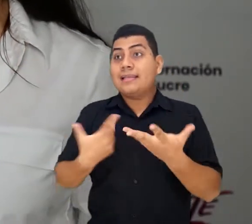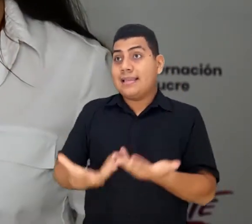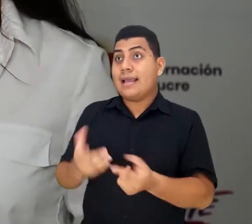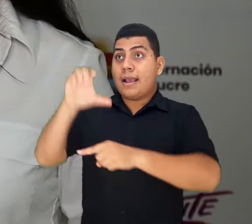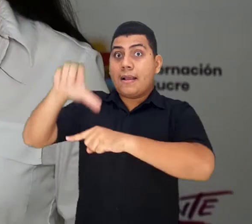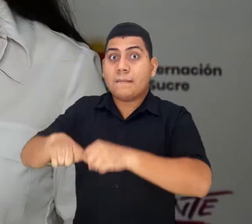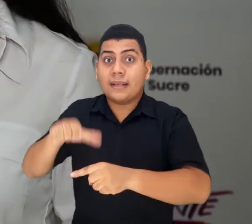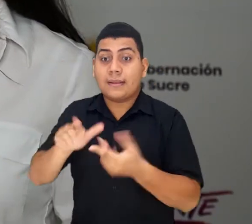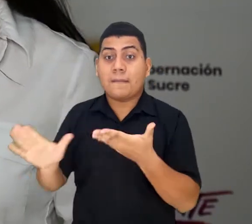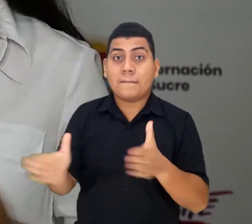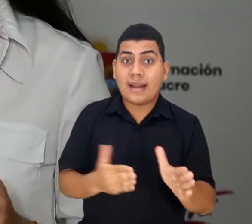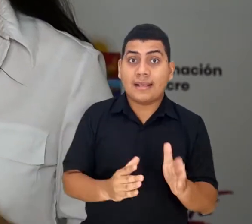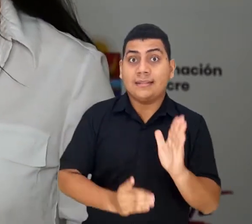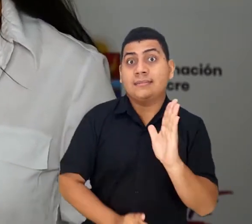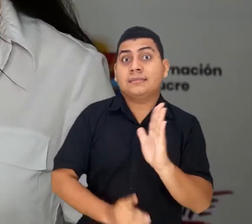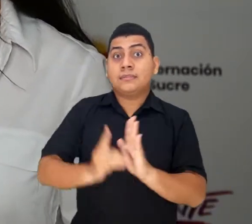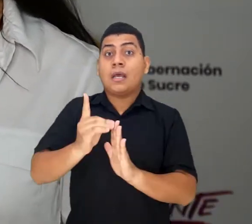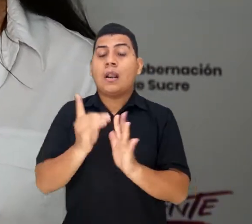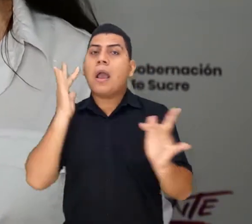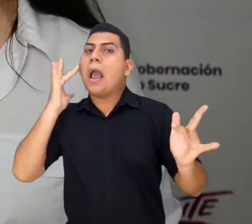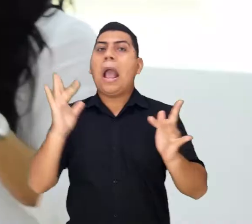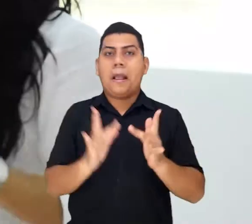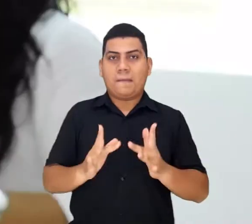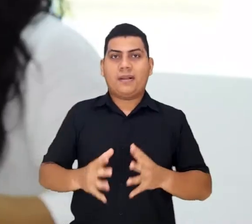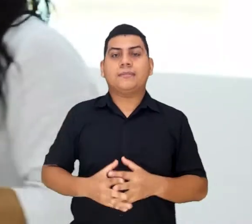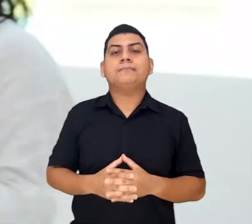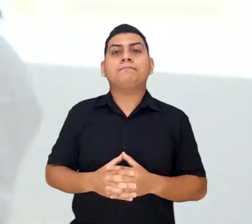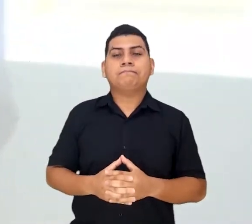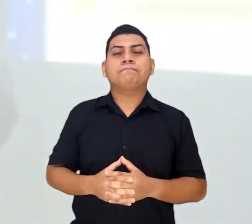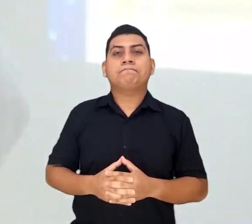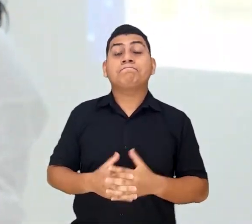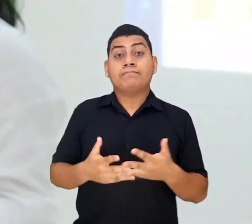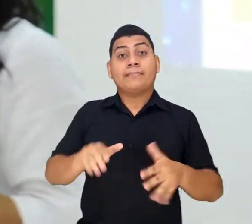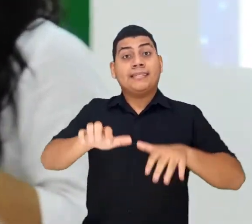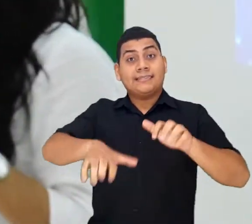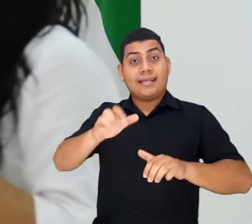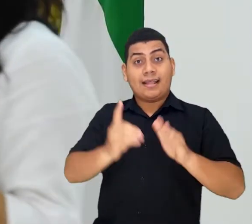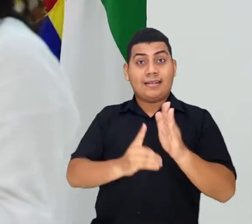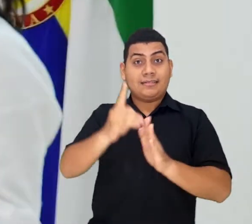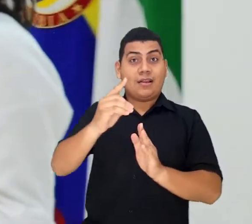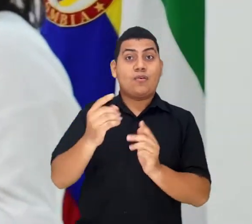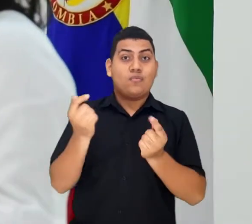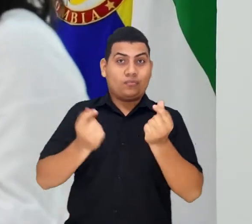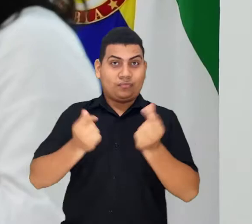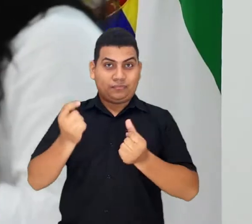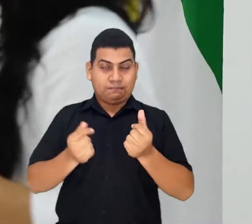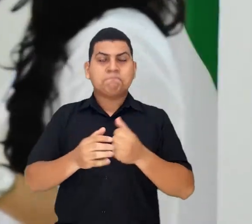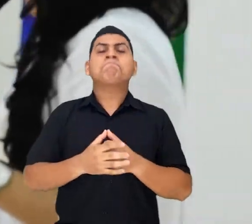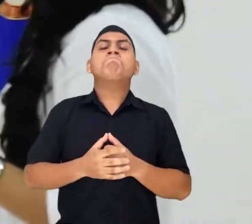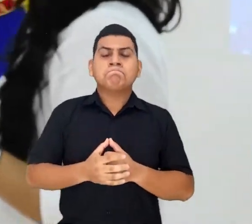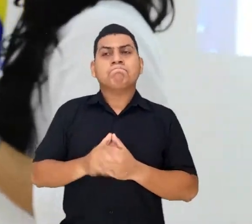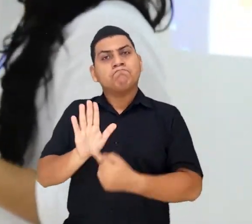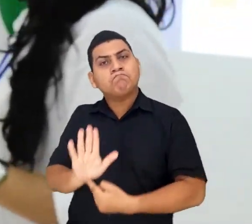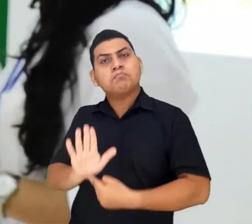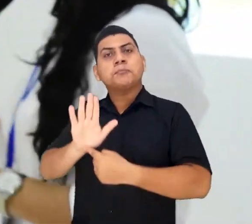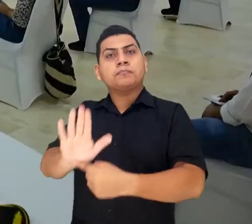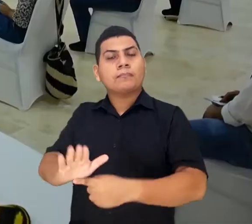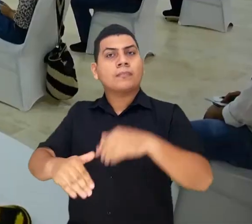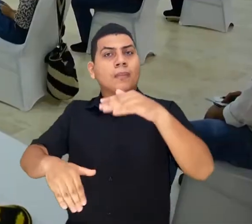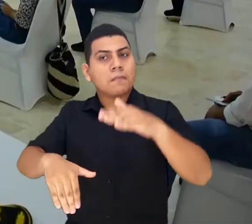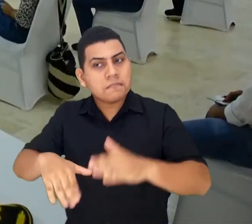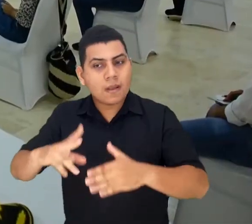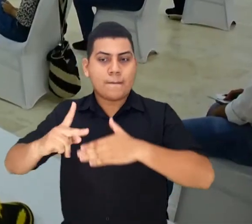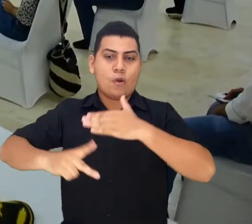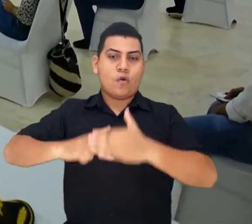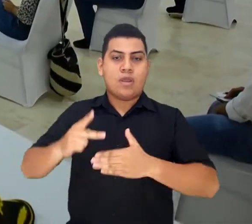al cumplimiento de las metas definidas en el plan de desarrollo. Por su parte, la Secretaría de Desarrollo Económico, Liz Torres Sierra, presentó